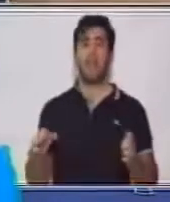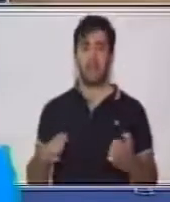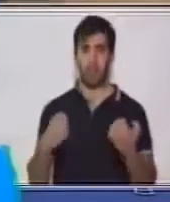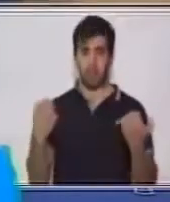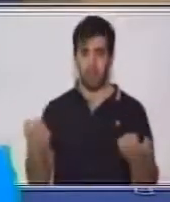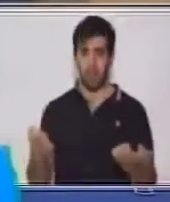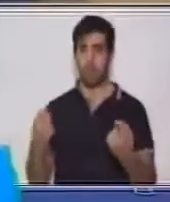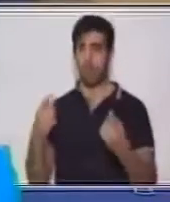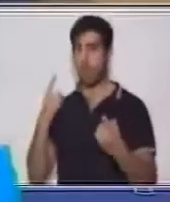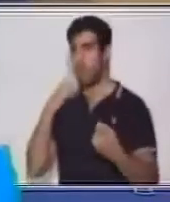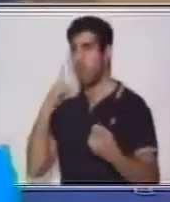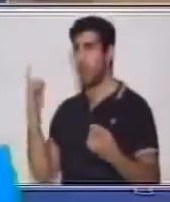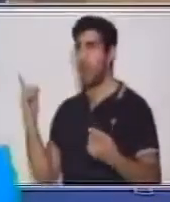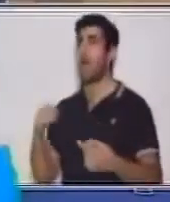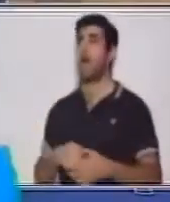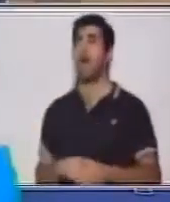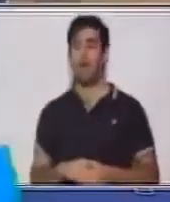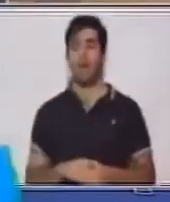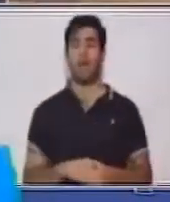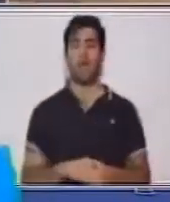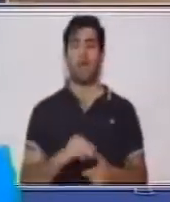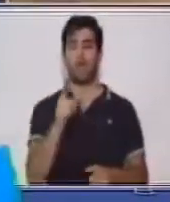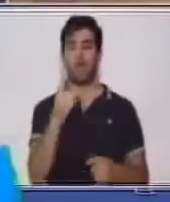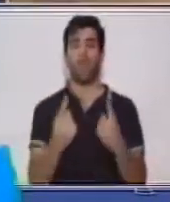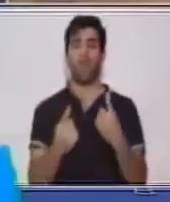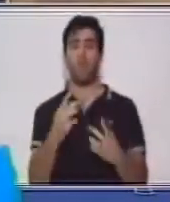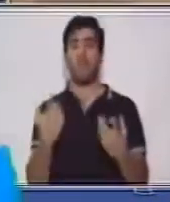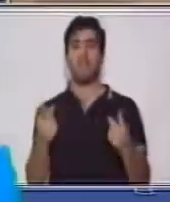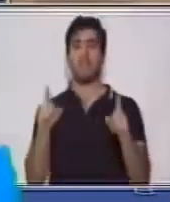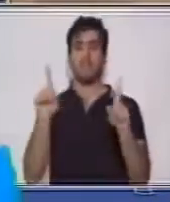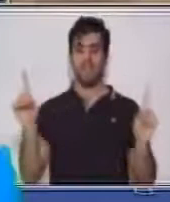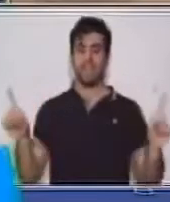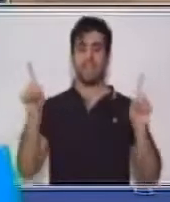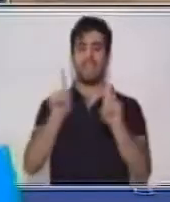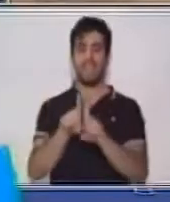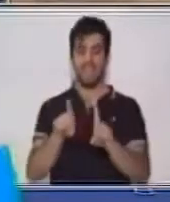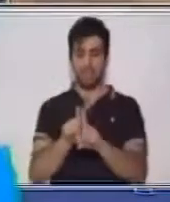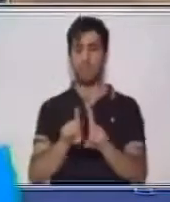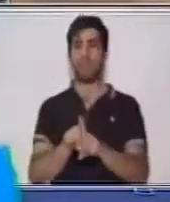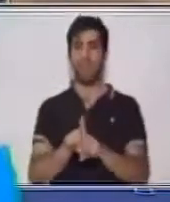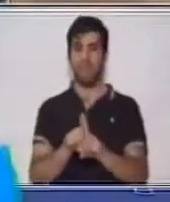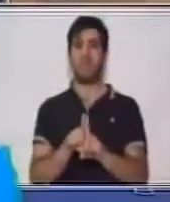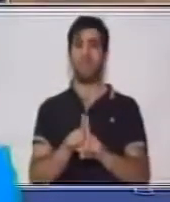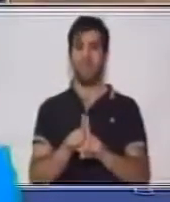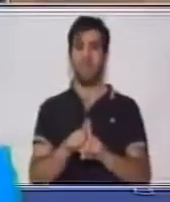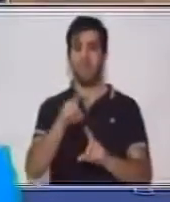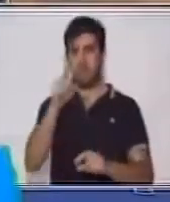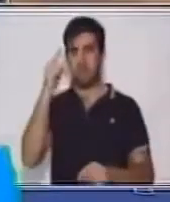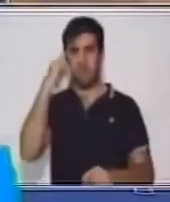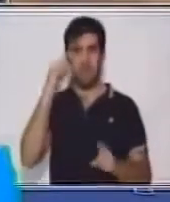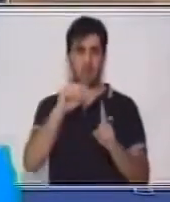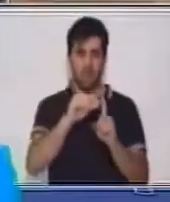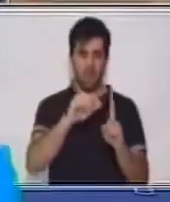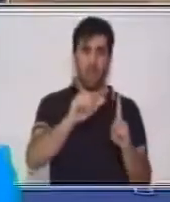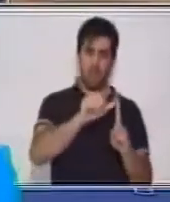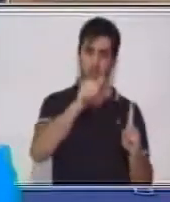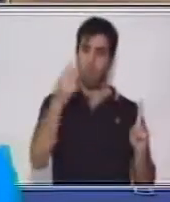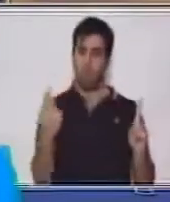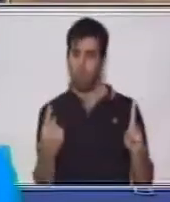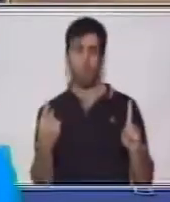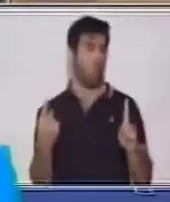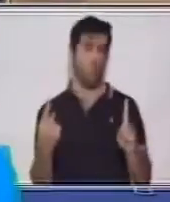¿Y cuáles serían los sinónimos? ¿Será que sinónimos son las palabras que significan lo contrario?